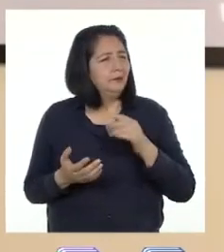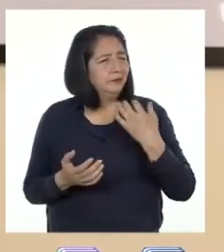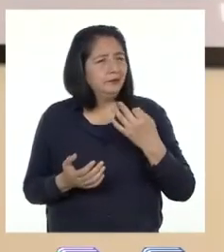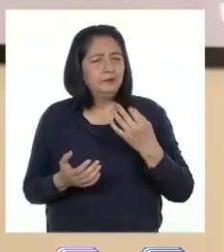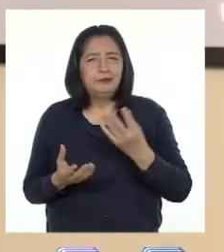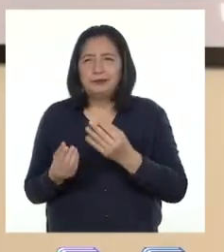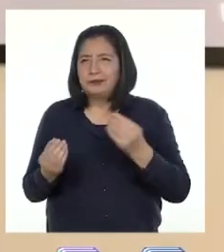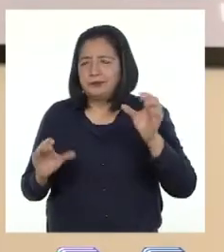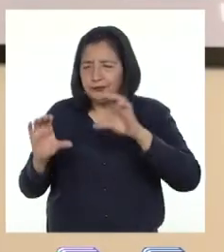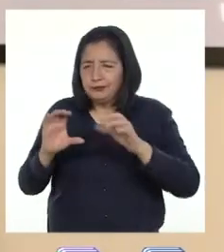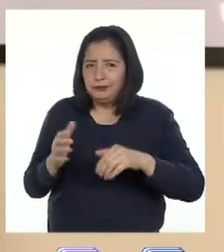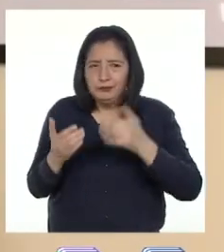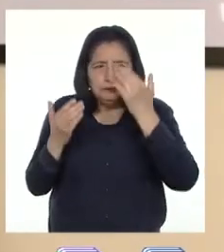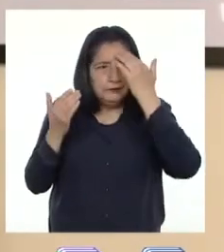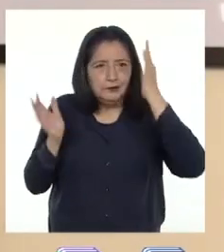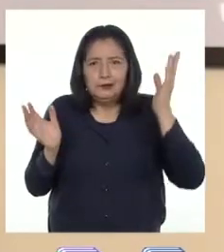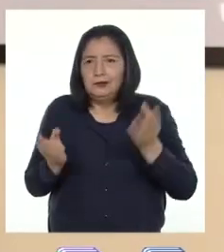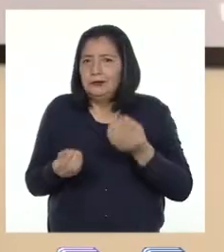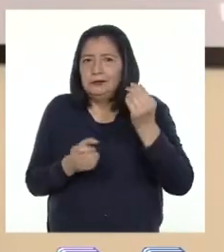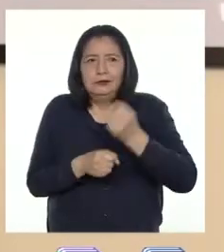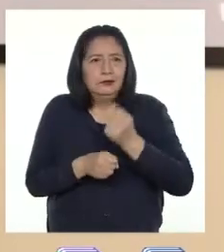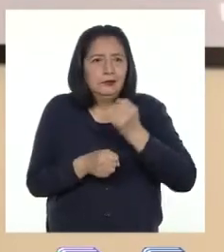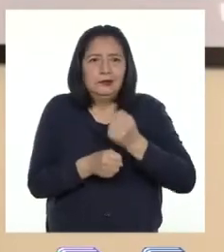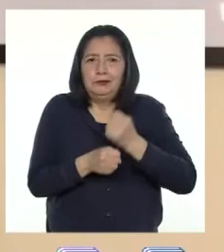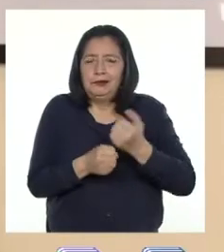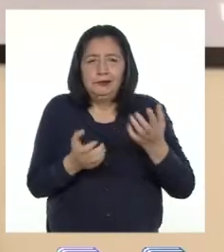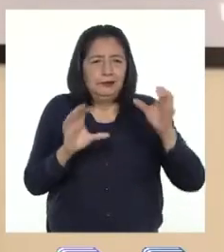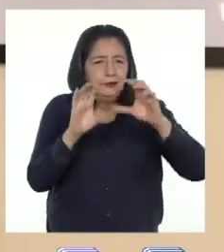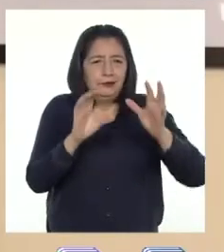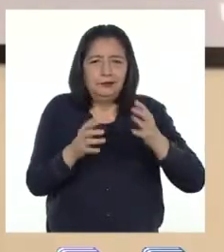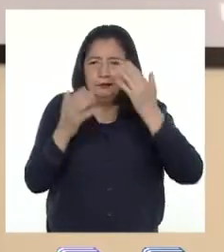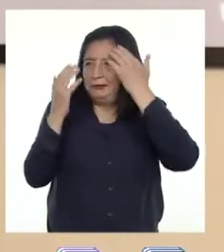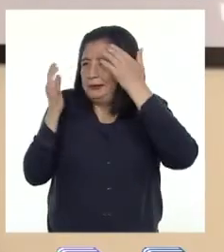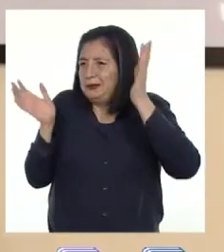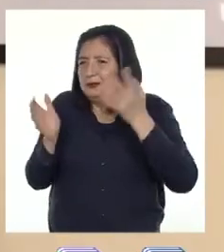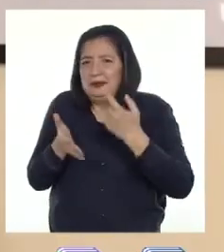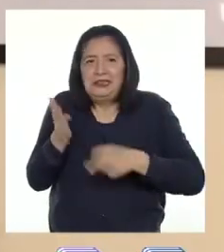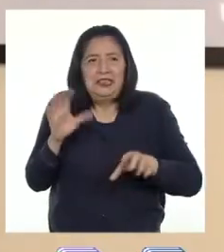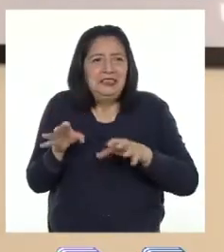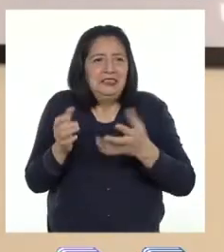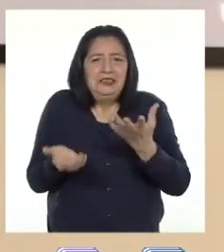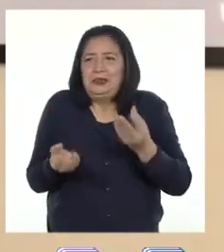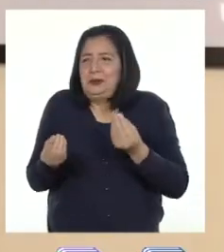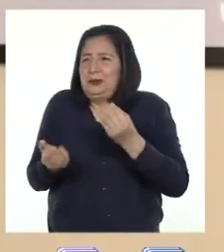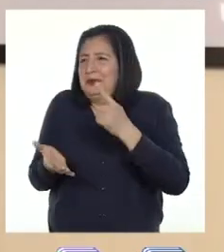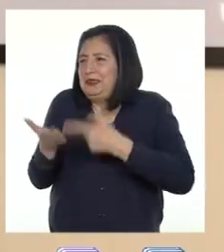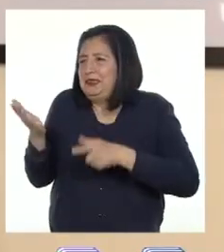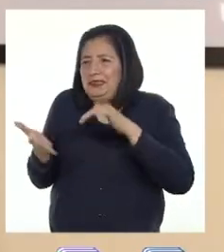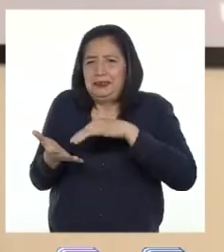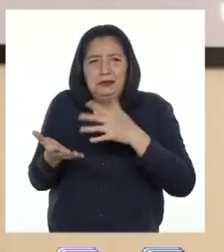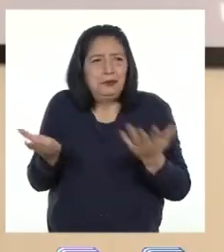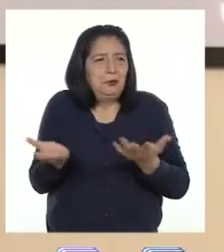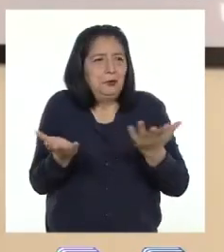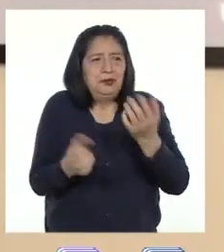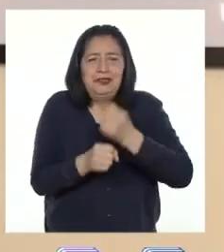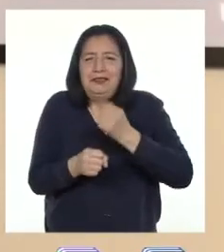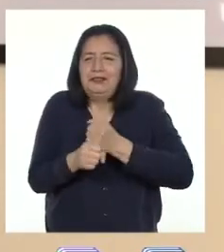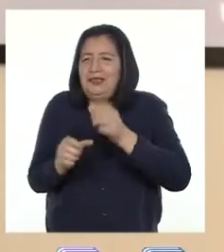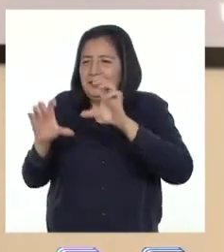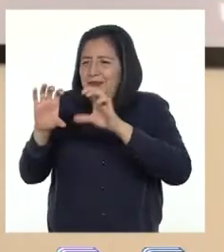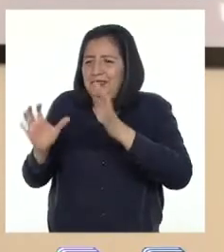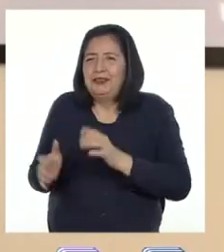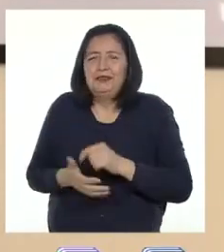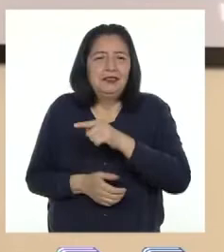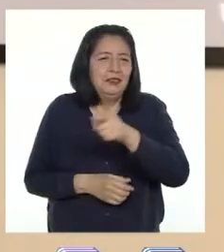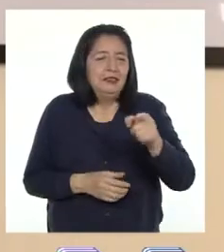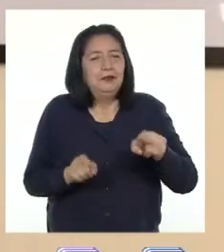en la ciencia es que no sabemos cómo son los trabajos de los científicos, no sabemos a qué se dedican, qué estudian, dónde trabajan, entonces